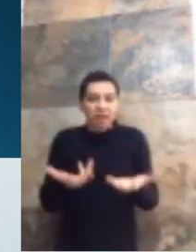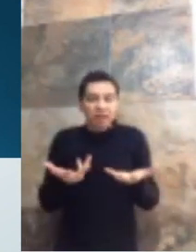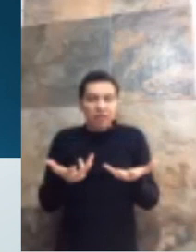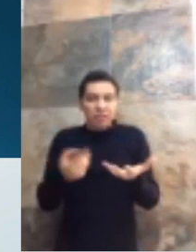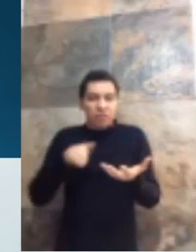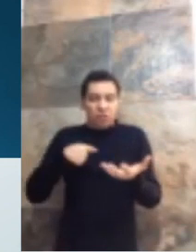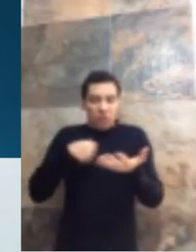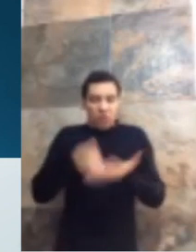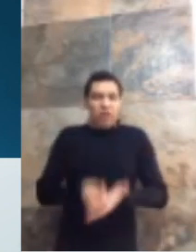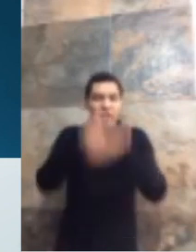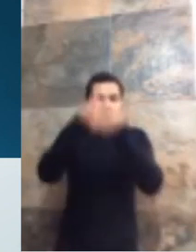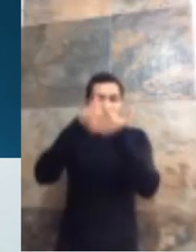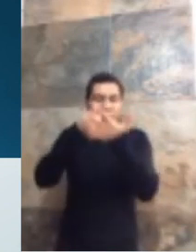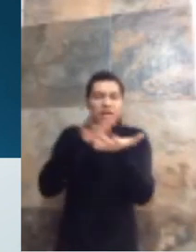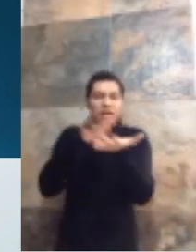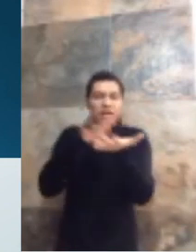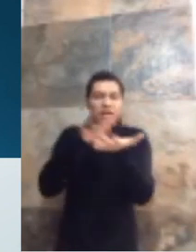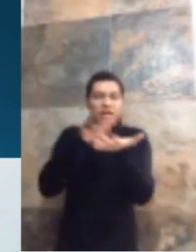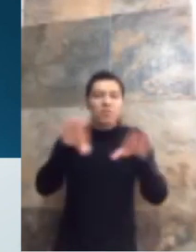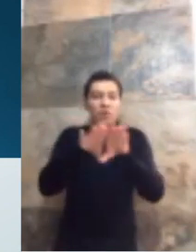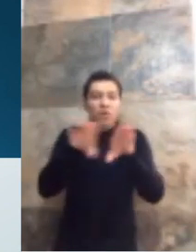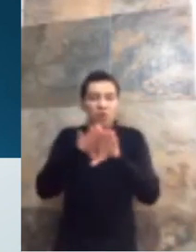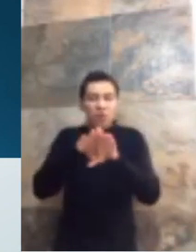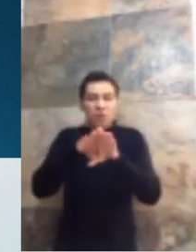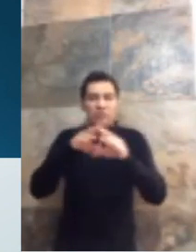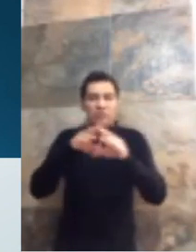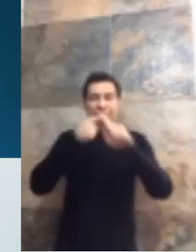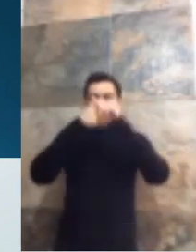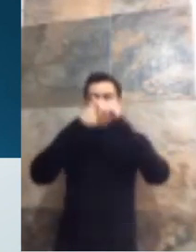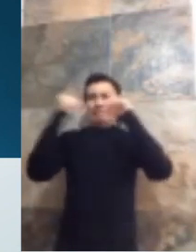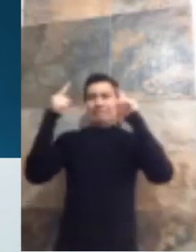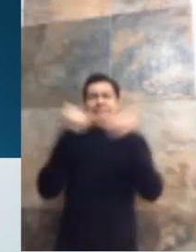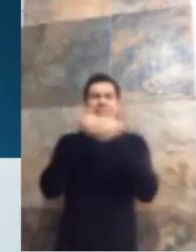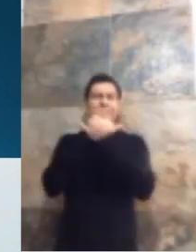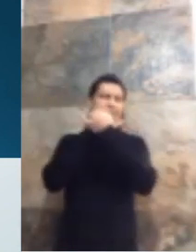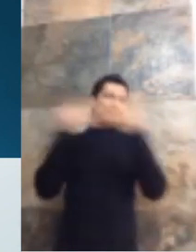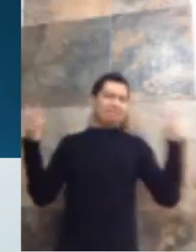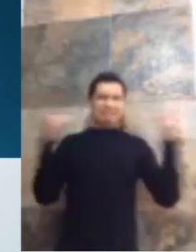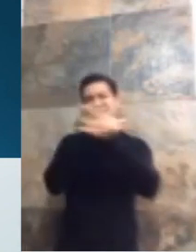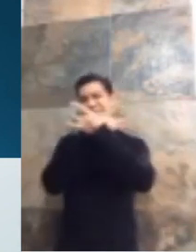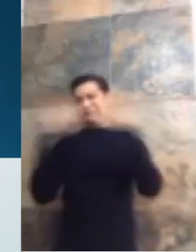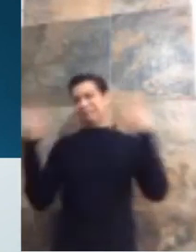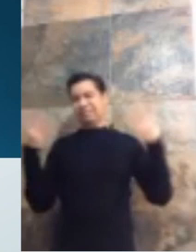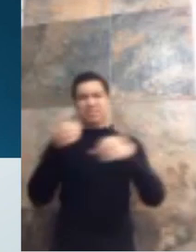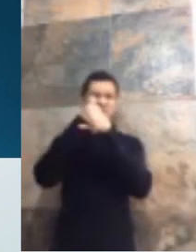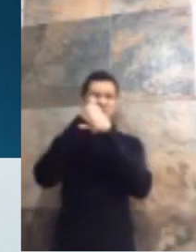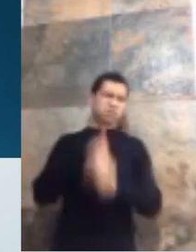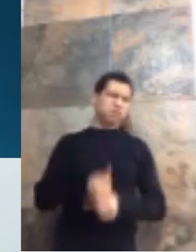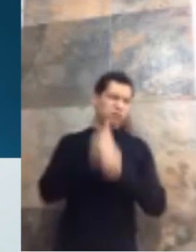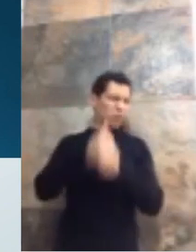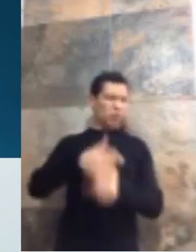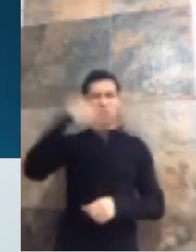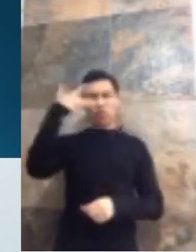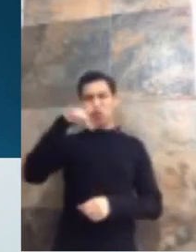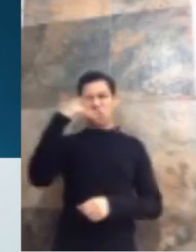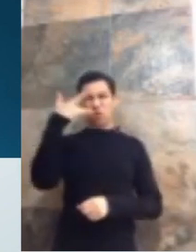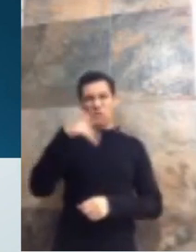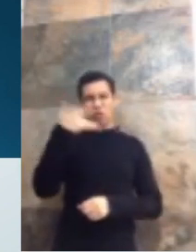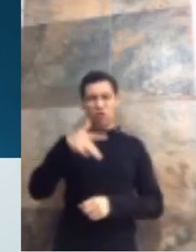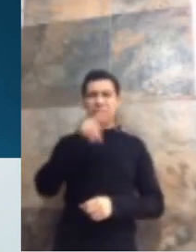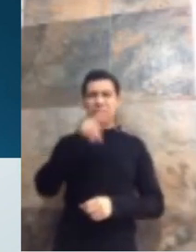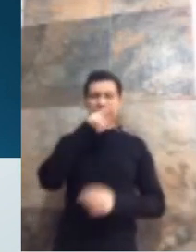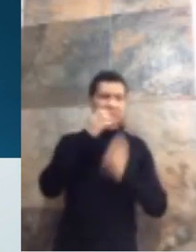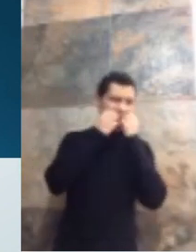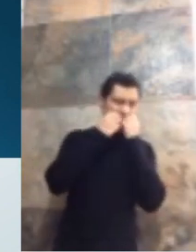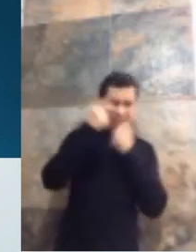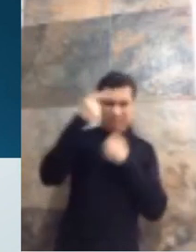promover una vez que las cosas están llegando a un extremo de sufrimiento, a un extremo de dolor, a un extremo de deterioro